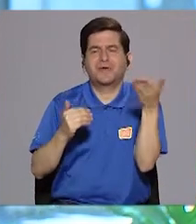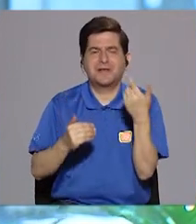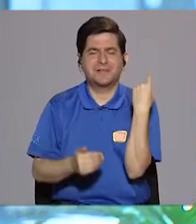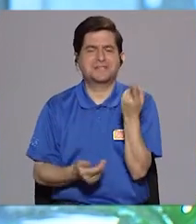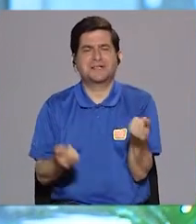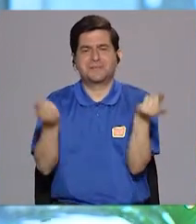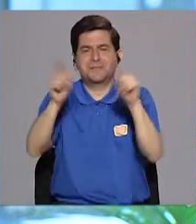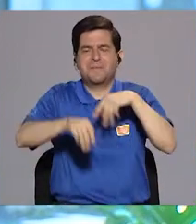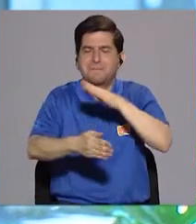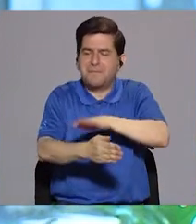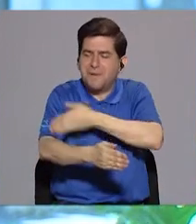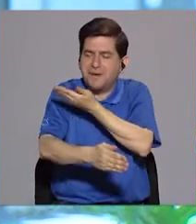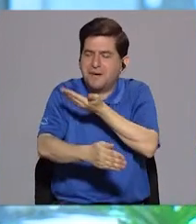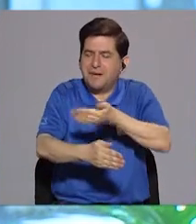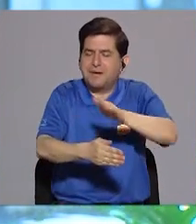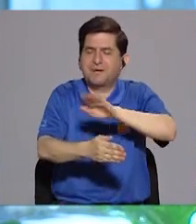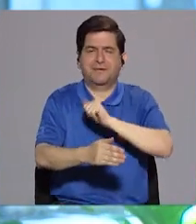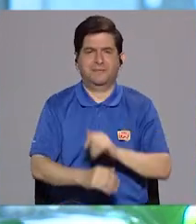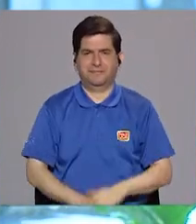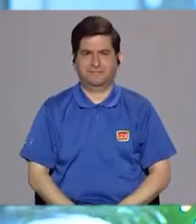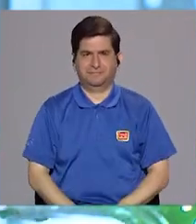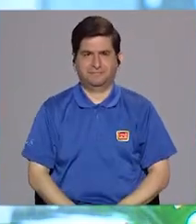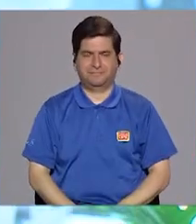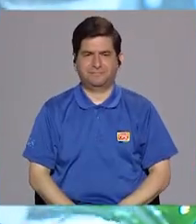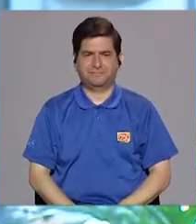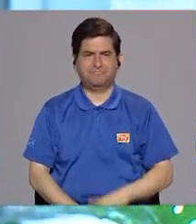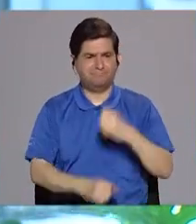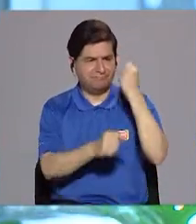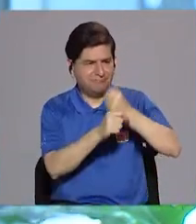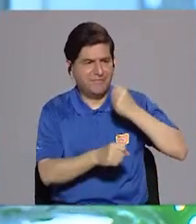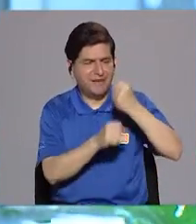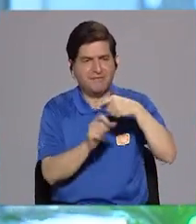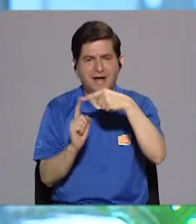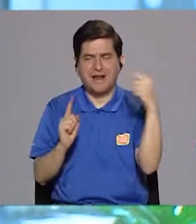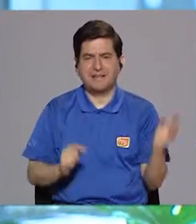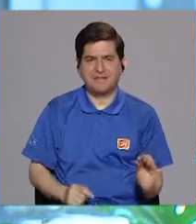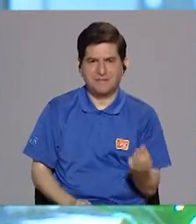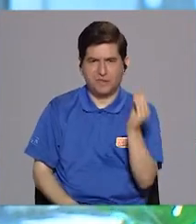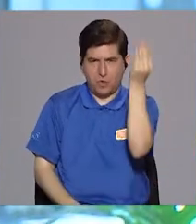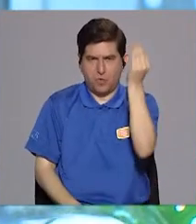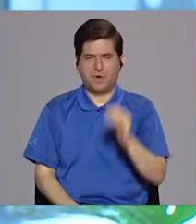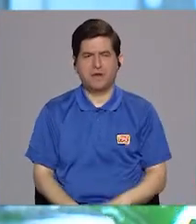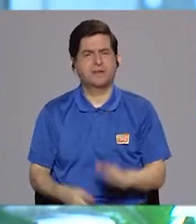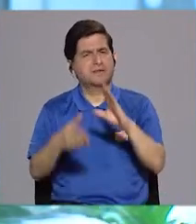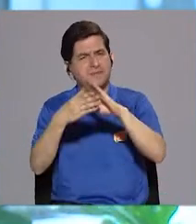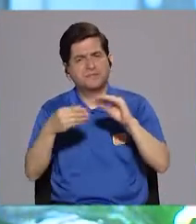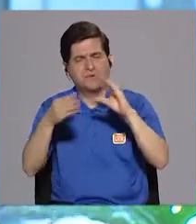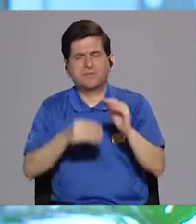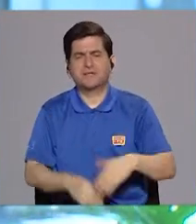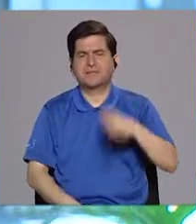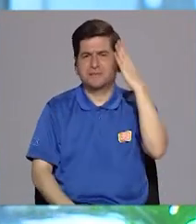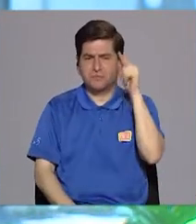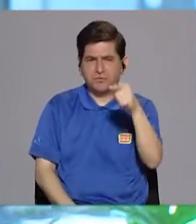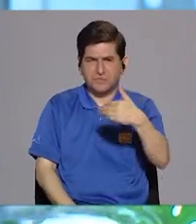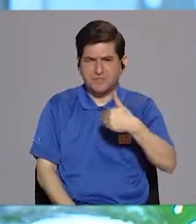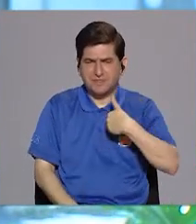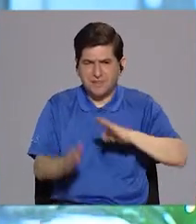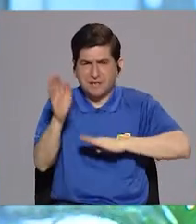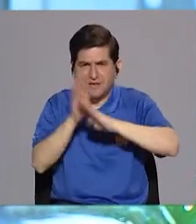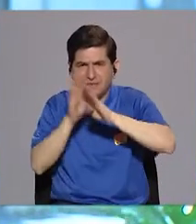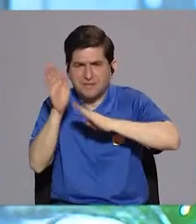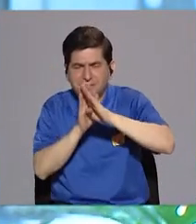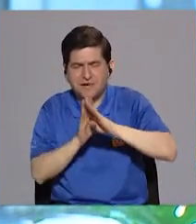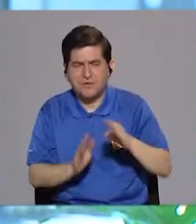siempre sucede en la música es que se trabaja desde las juventudes. Coménteme un poco cuál es la experiencia que usted viene desarrollando con